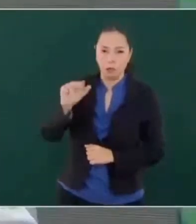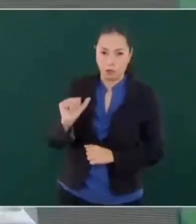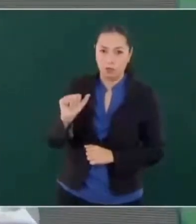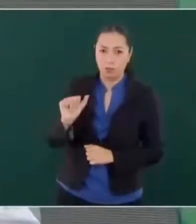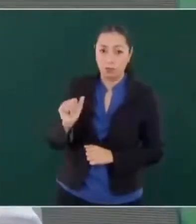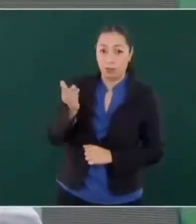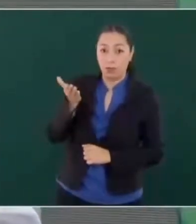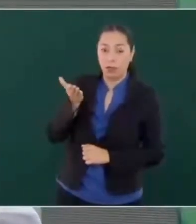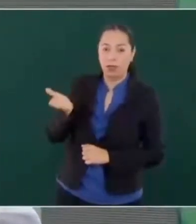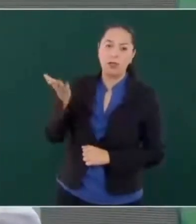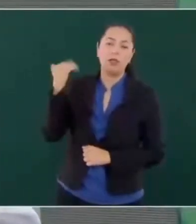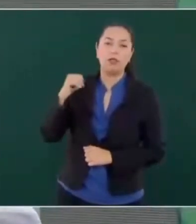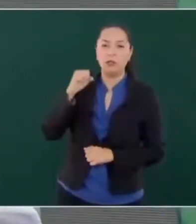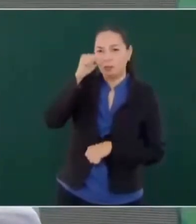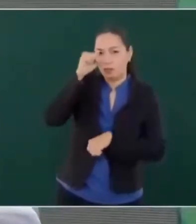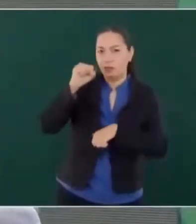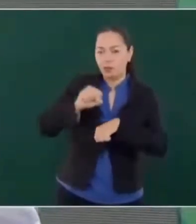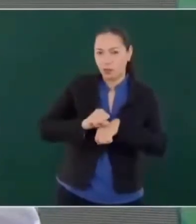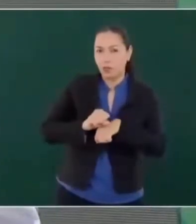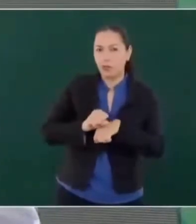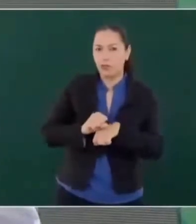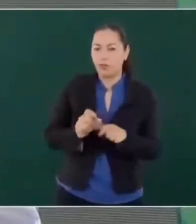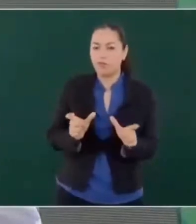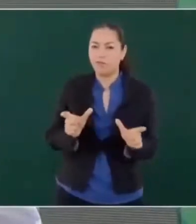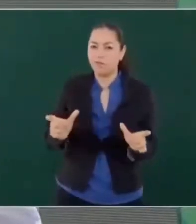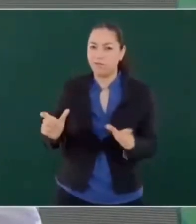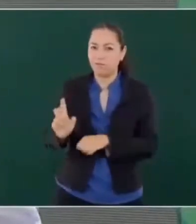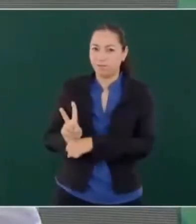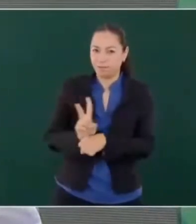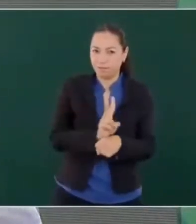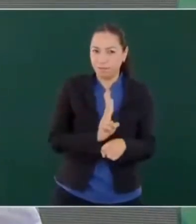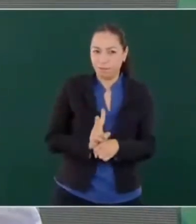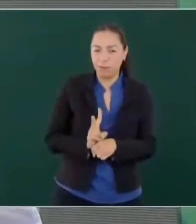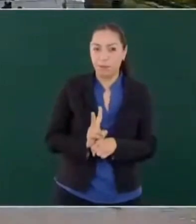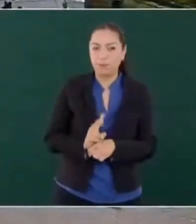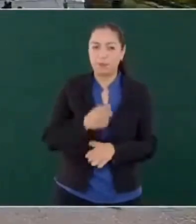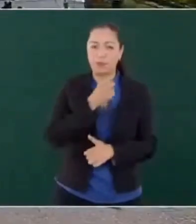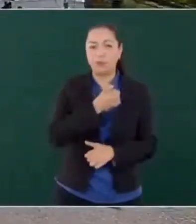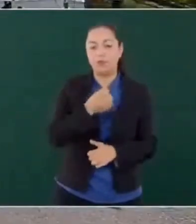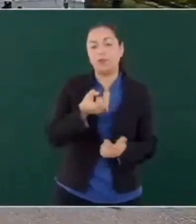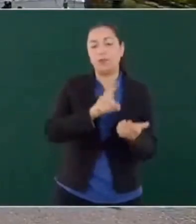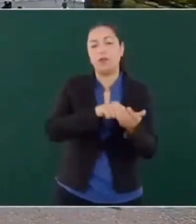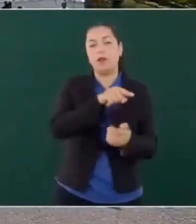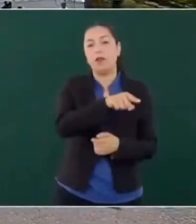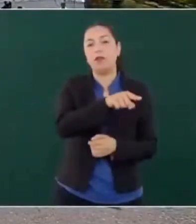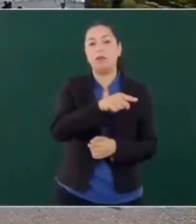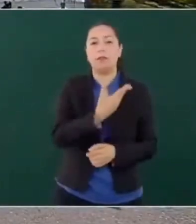el que fue secretario de Seguridad de Felipe Calderón,